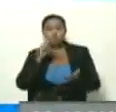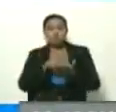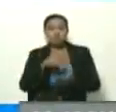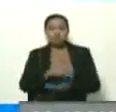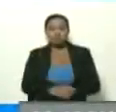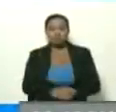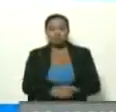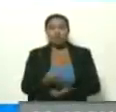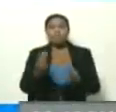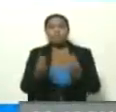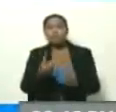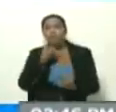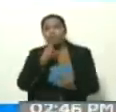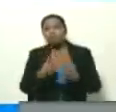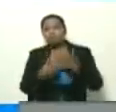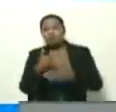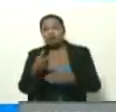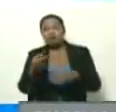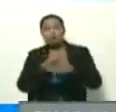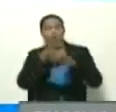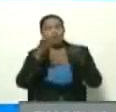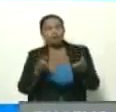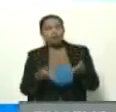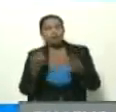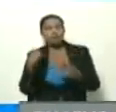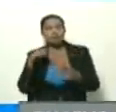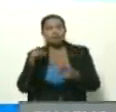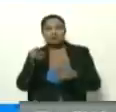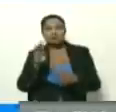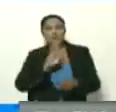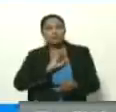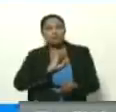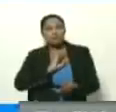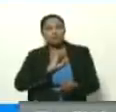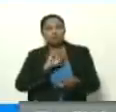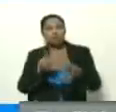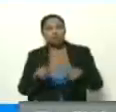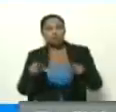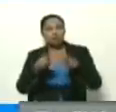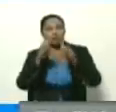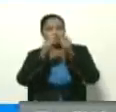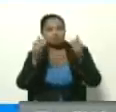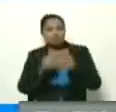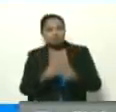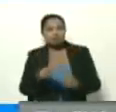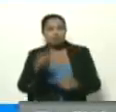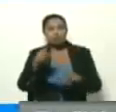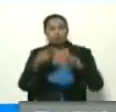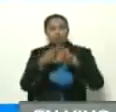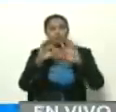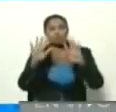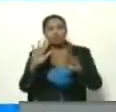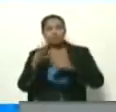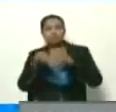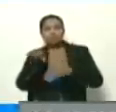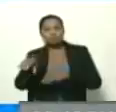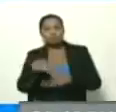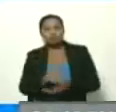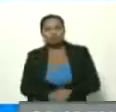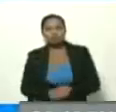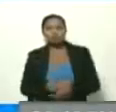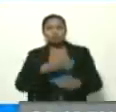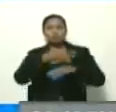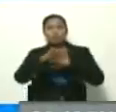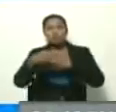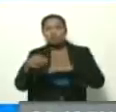Es muy fácil, pues. Cada gobernador va a tener en su escritorio instalado el sistema del 1x10 de su estado, con sus municipios,